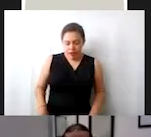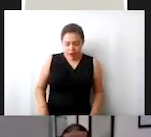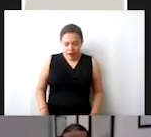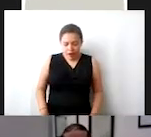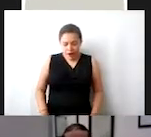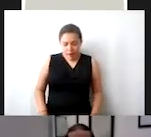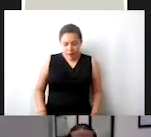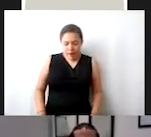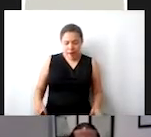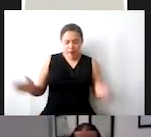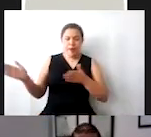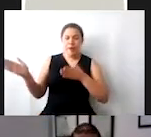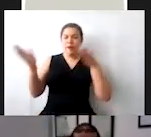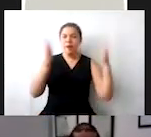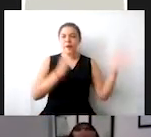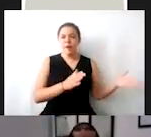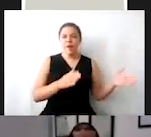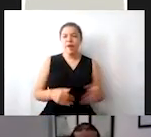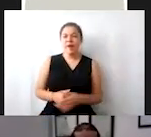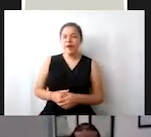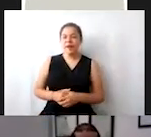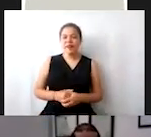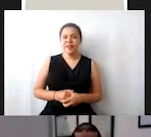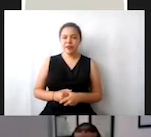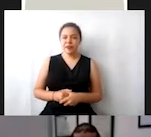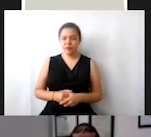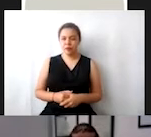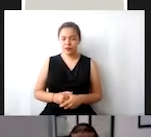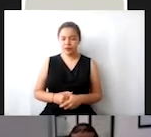Si nos vamos a la que sigue, Fer, por favor.